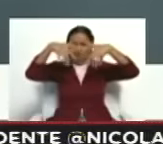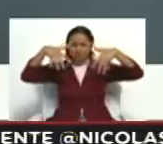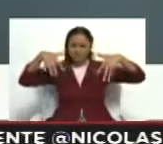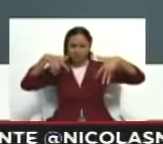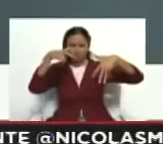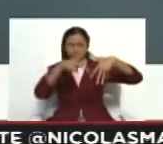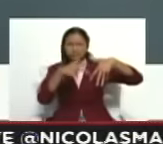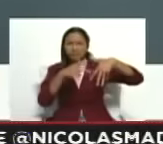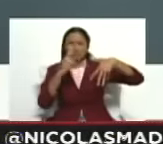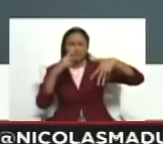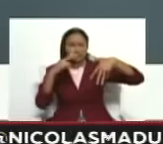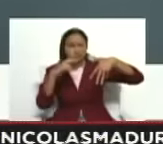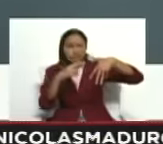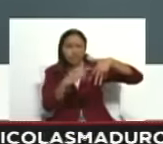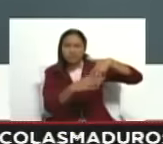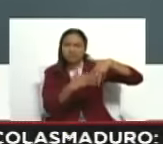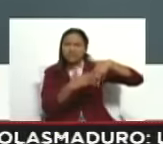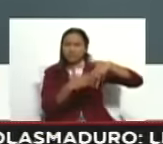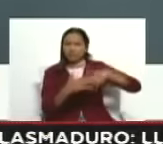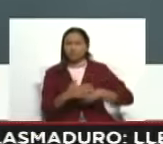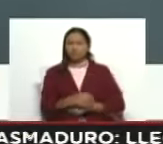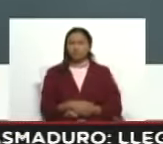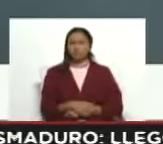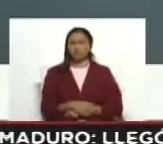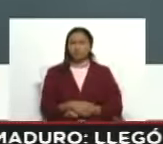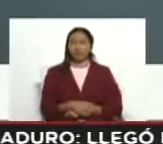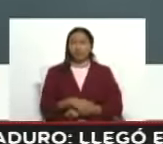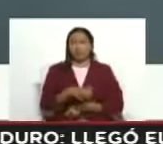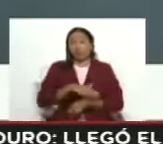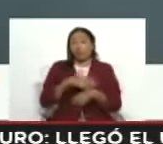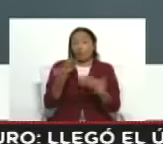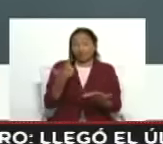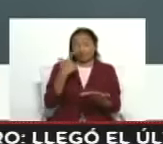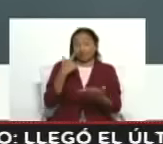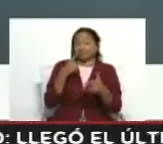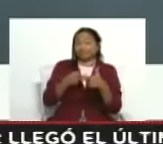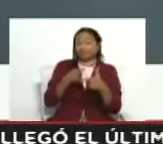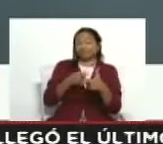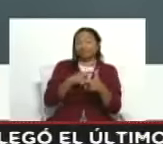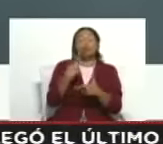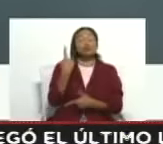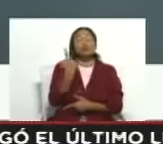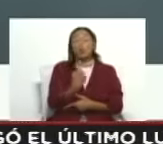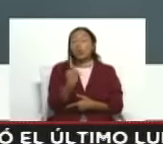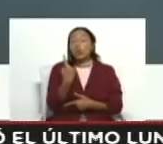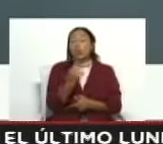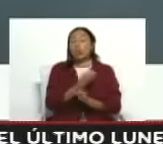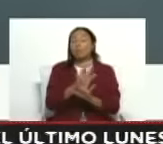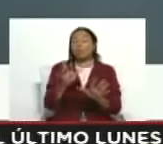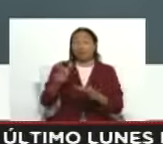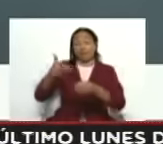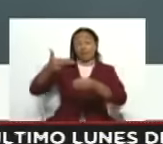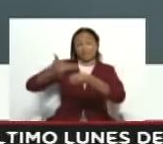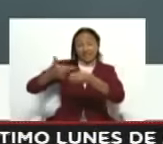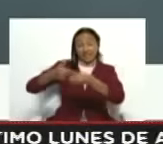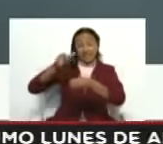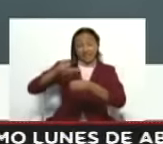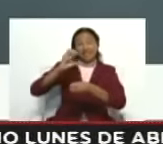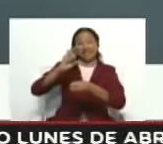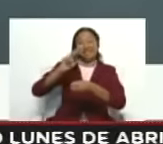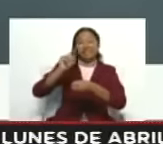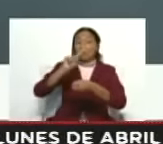Porque fíjate, solamente con la trama de PDVSA Cripto en su primera